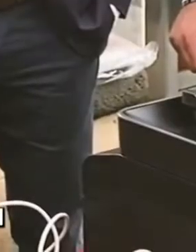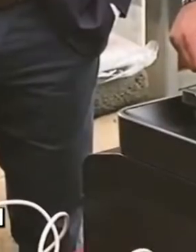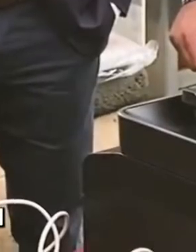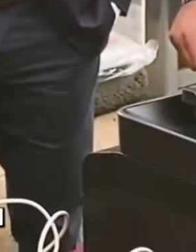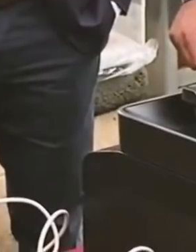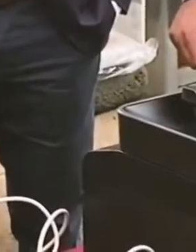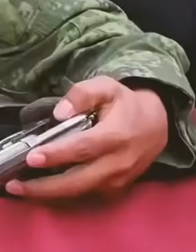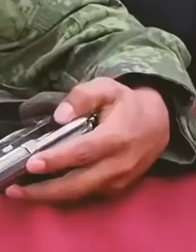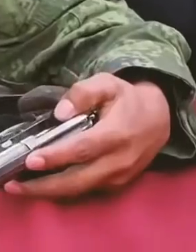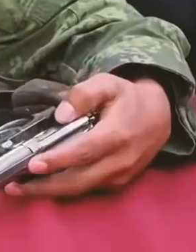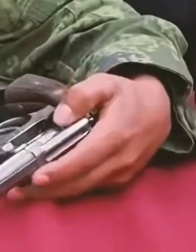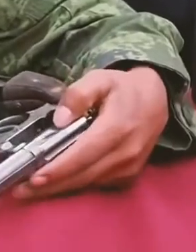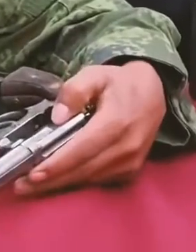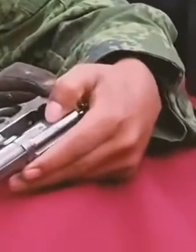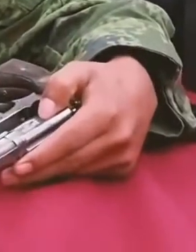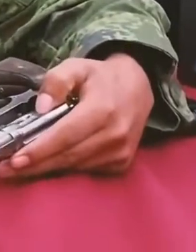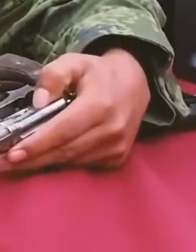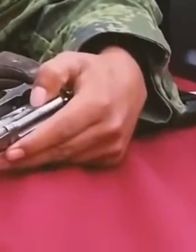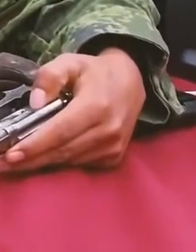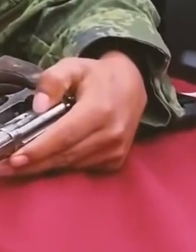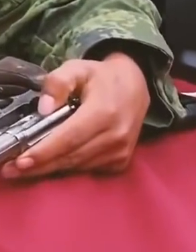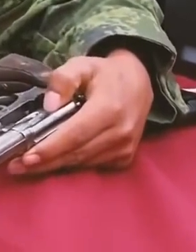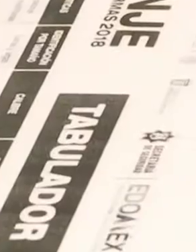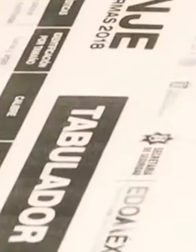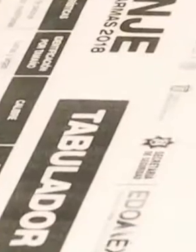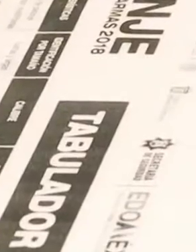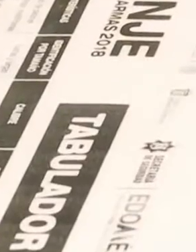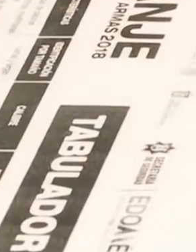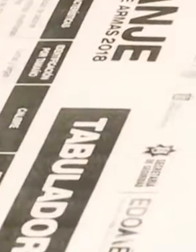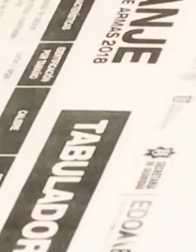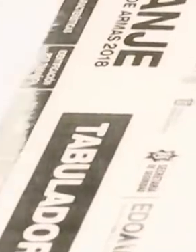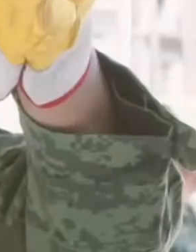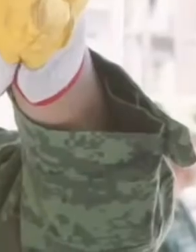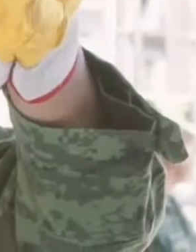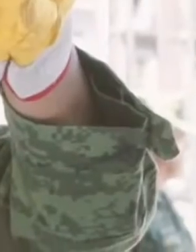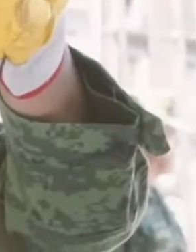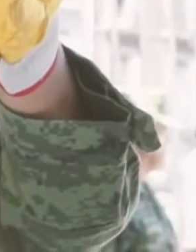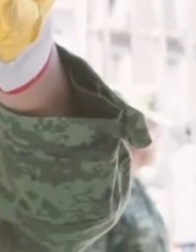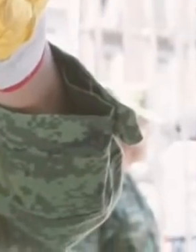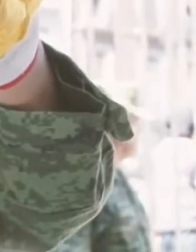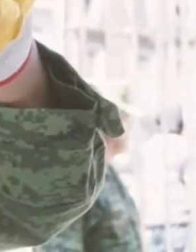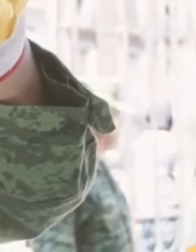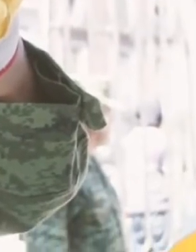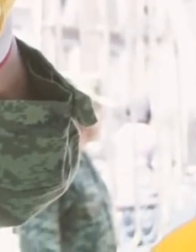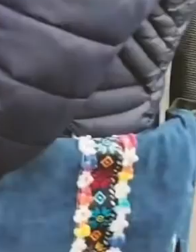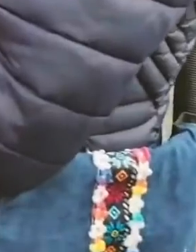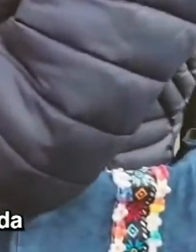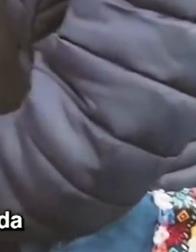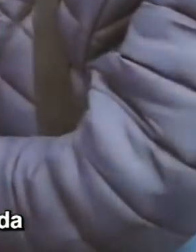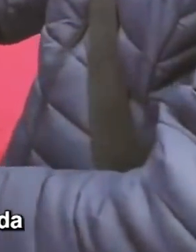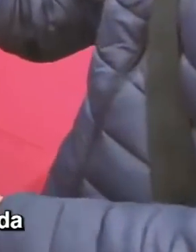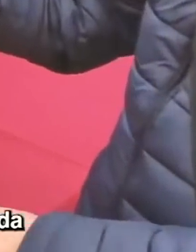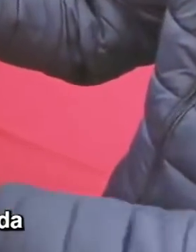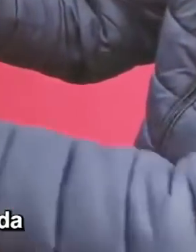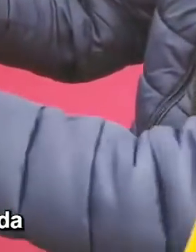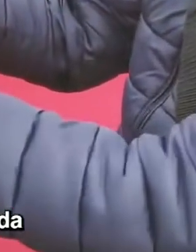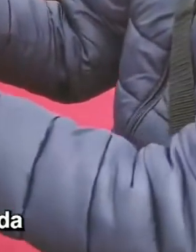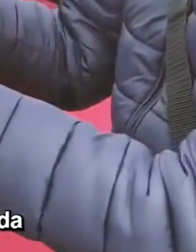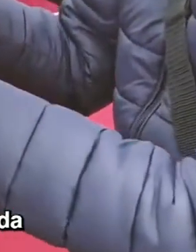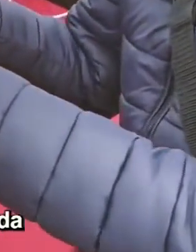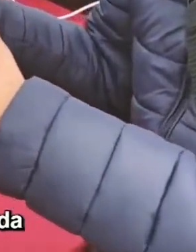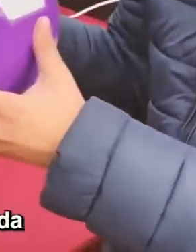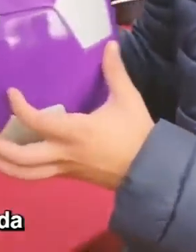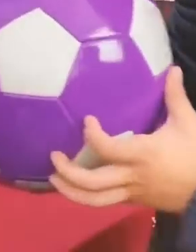importa la seguridad de nuestros seres queridos. Te invitamos a que acudas al módulo más cercano a tu localidad. Ayúdanos a mejorar